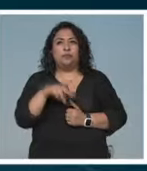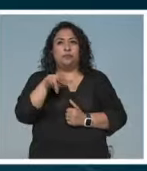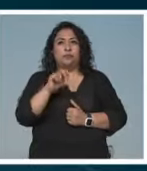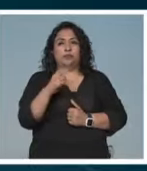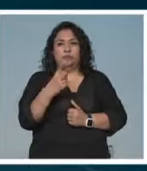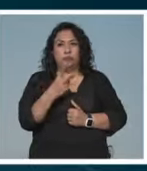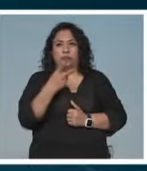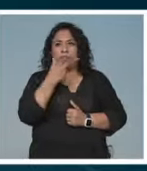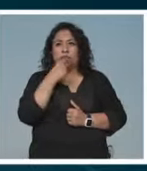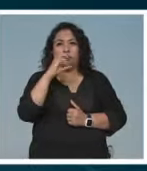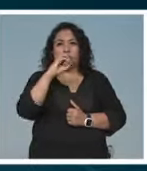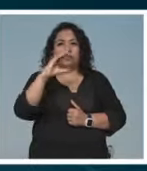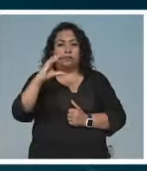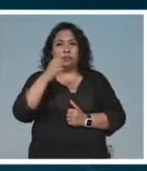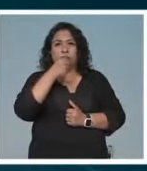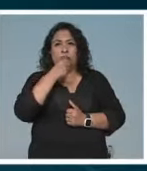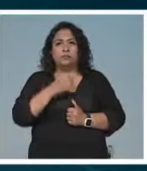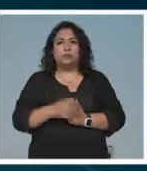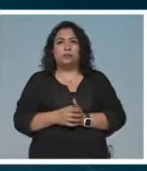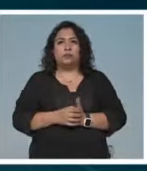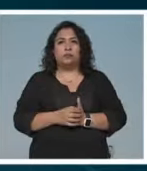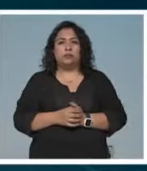Noticias 22, Oscar Cortés.